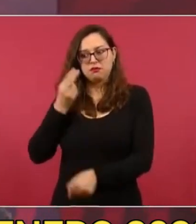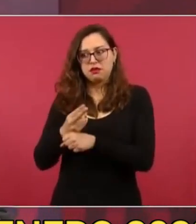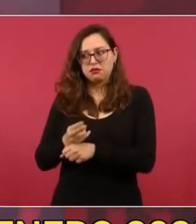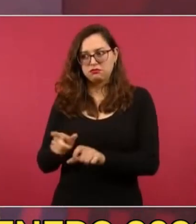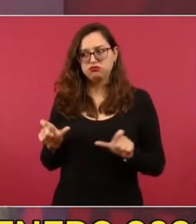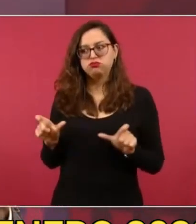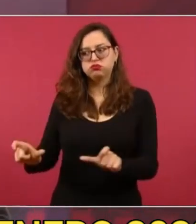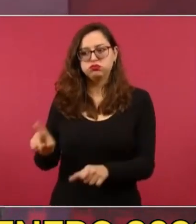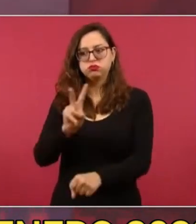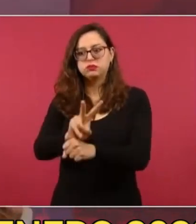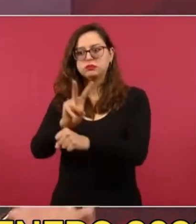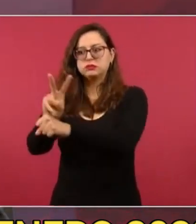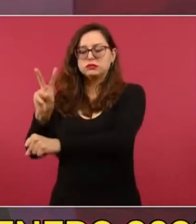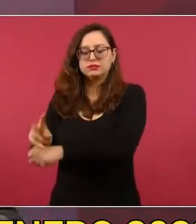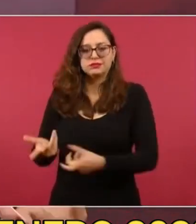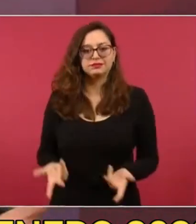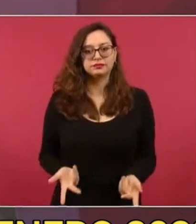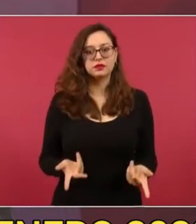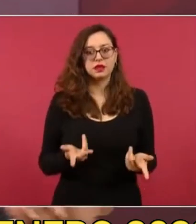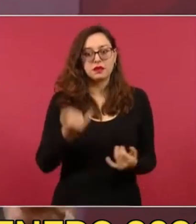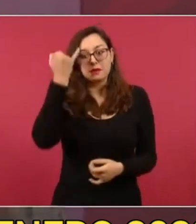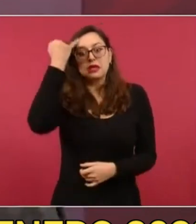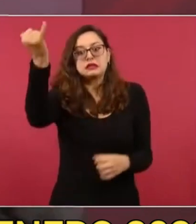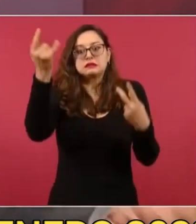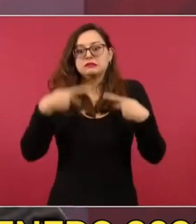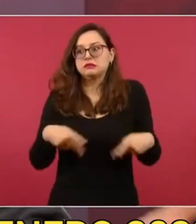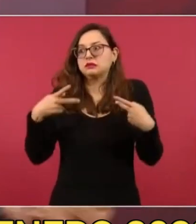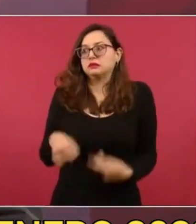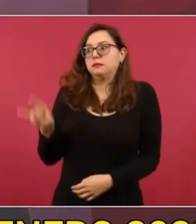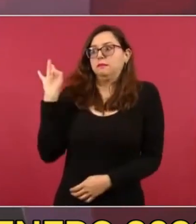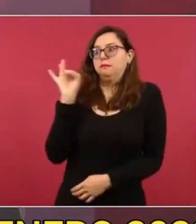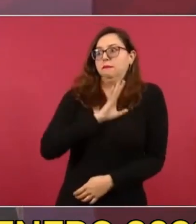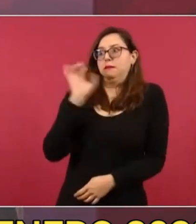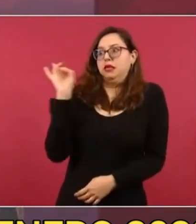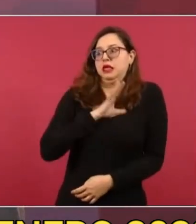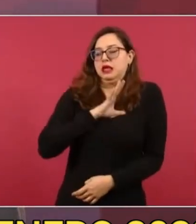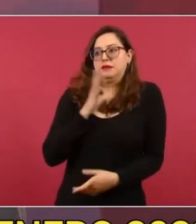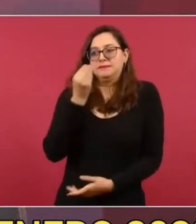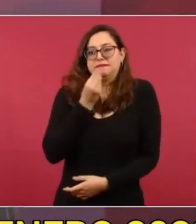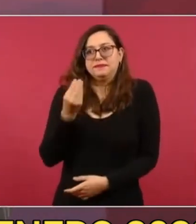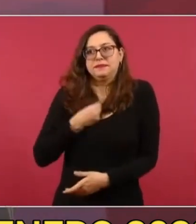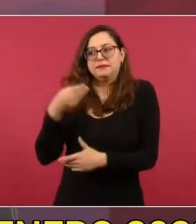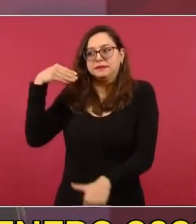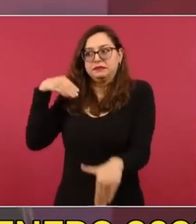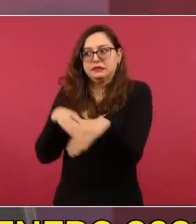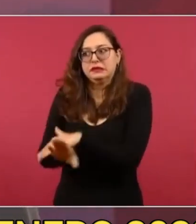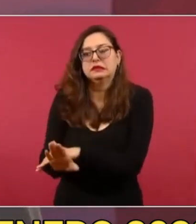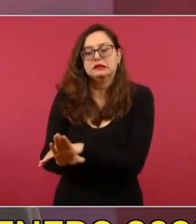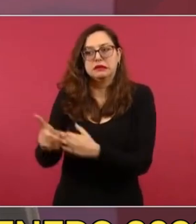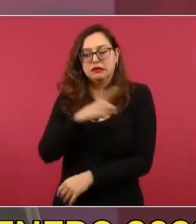va al metro que tiene que ir porque es un medio de transporte, y va con